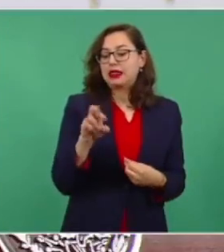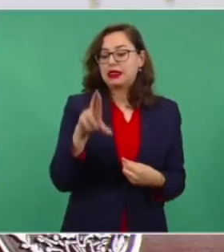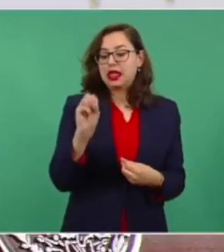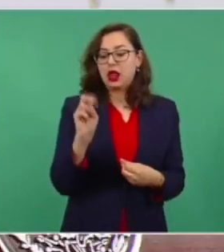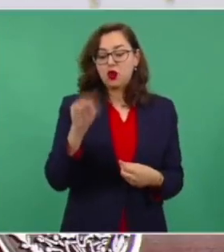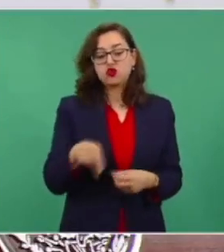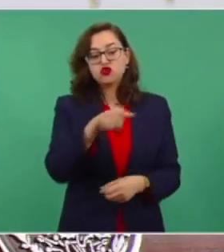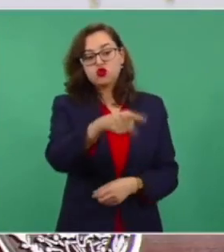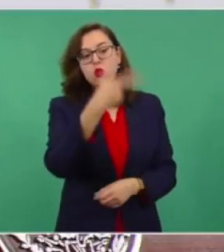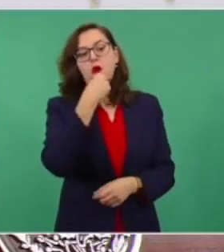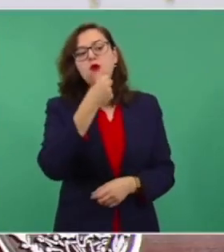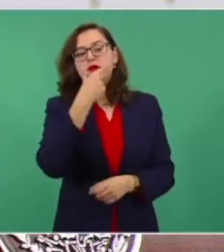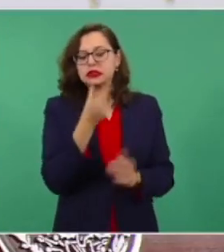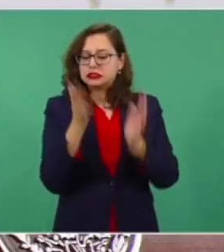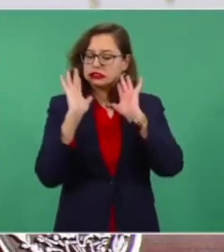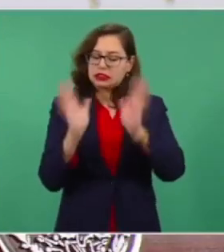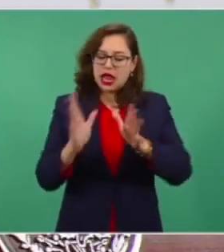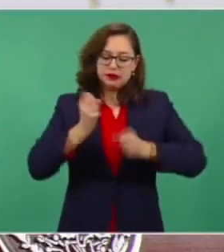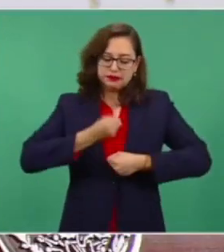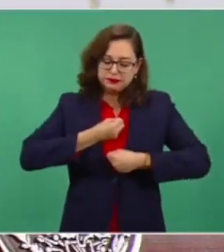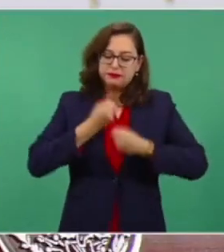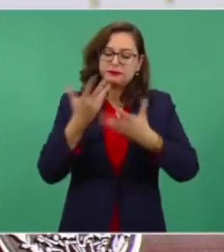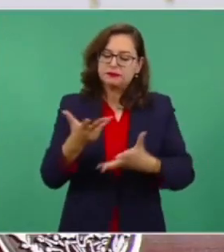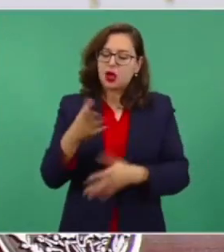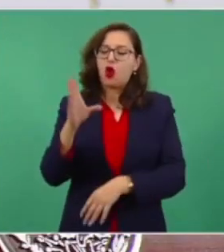ya se declara culpable.